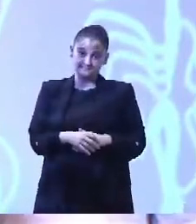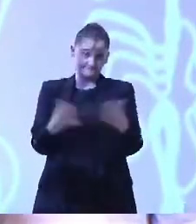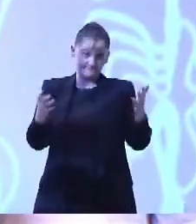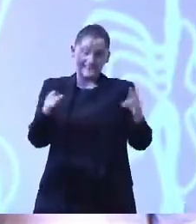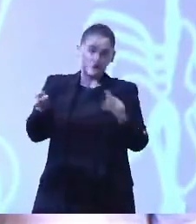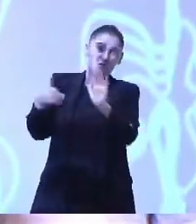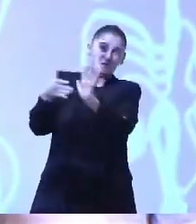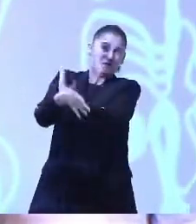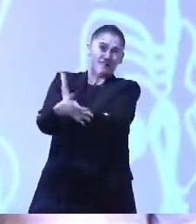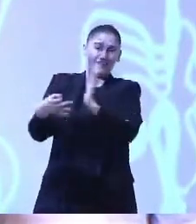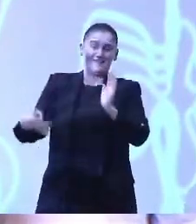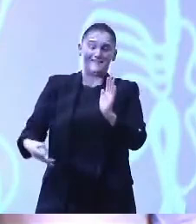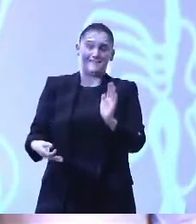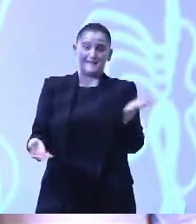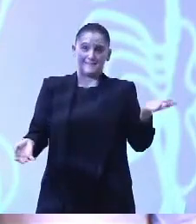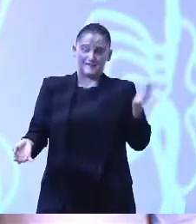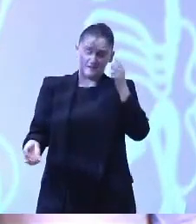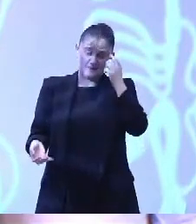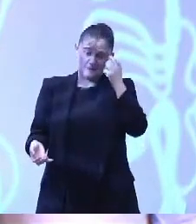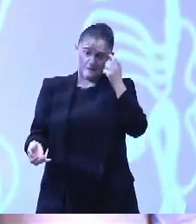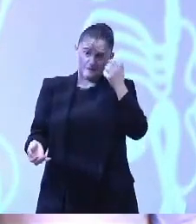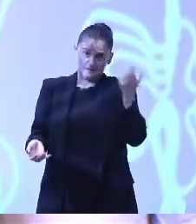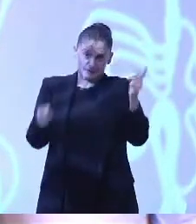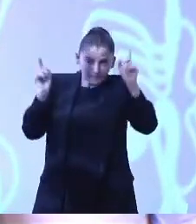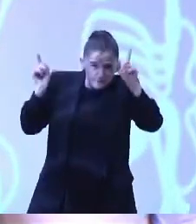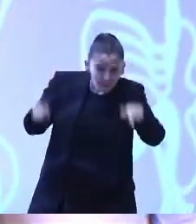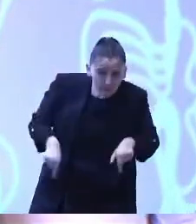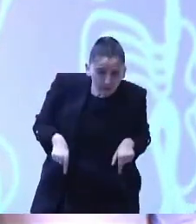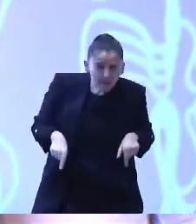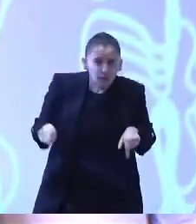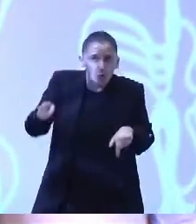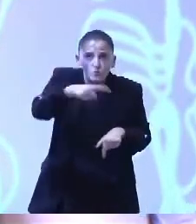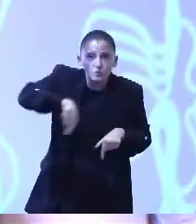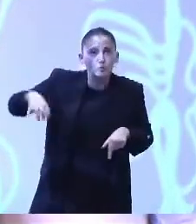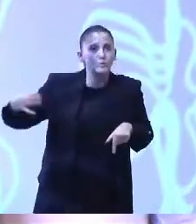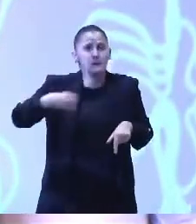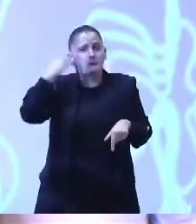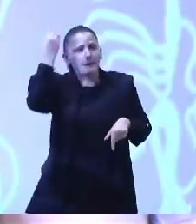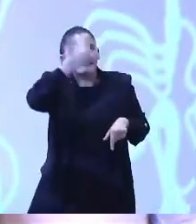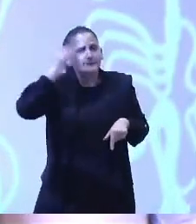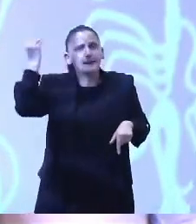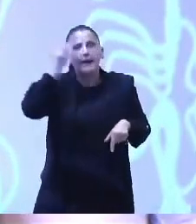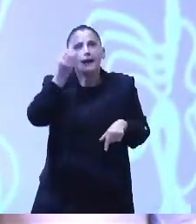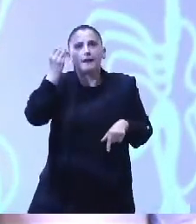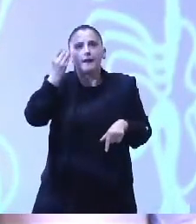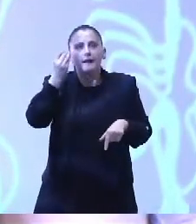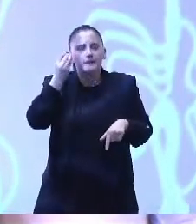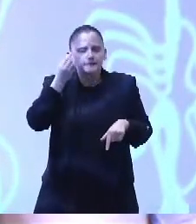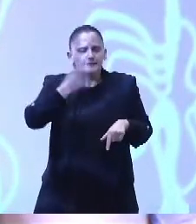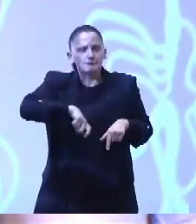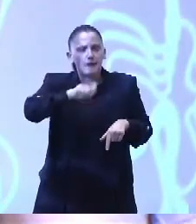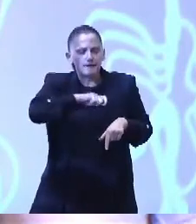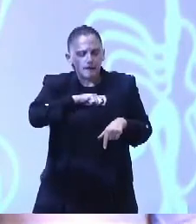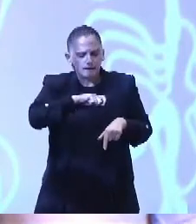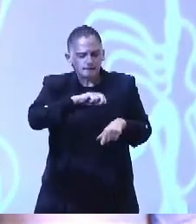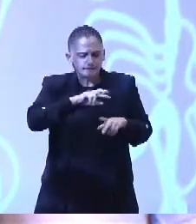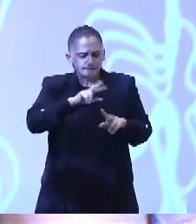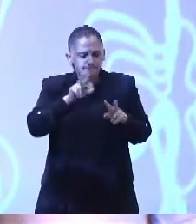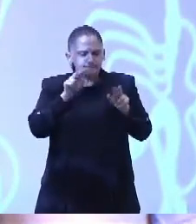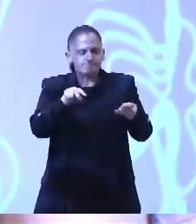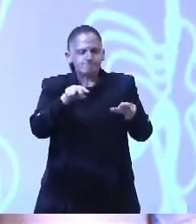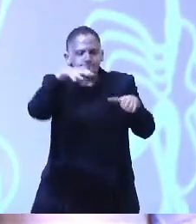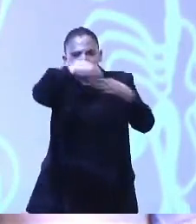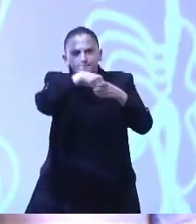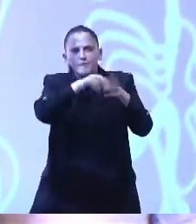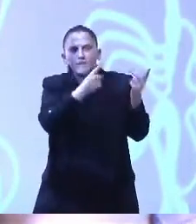Eso significa que también tenemos que pensar en qué cosas necesita España. España